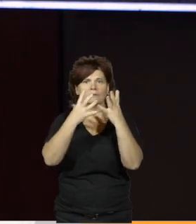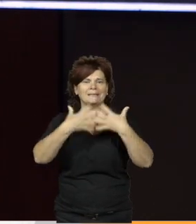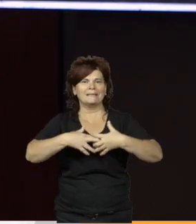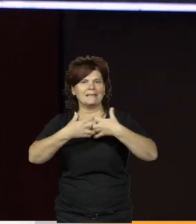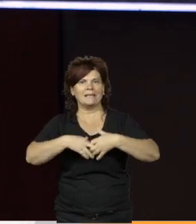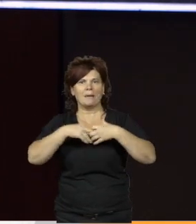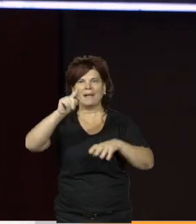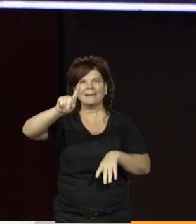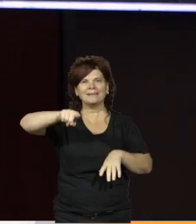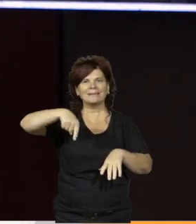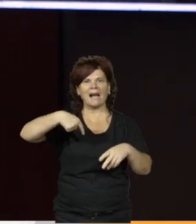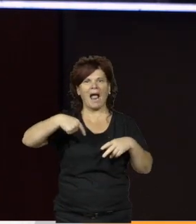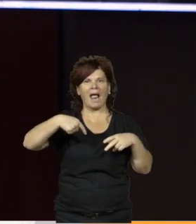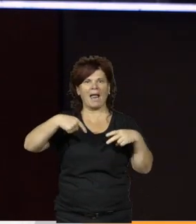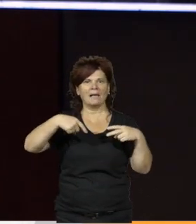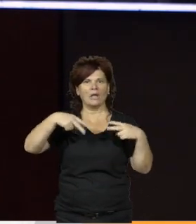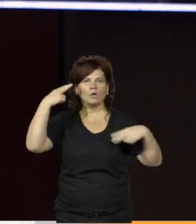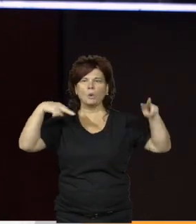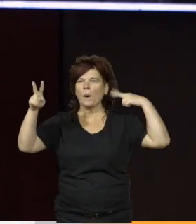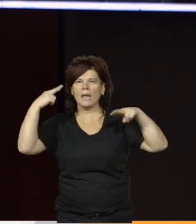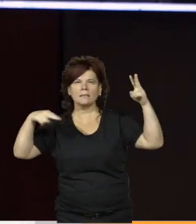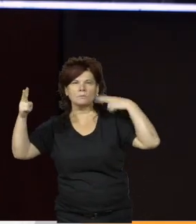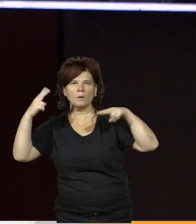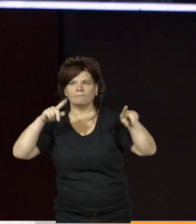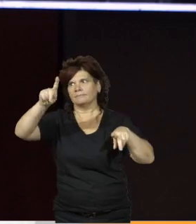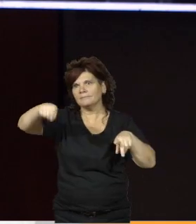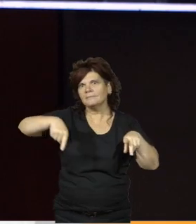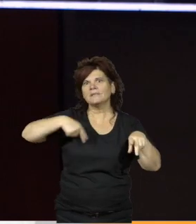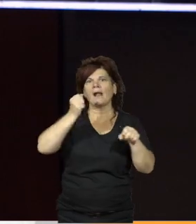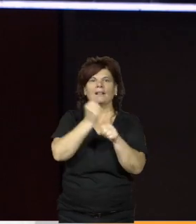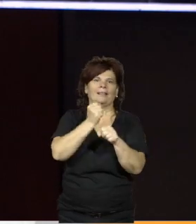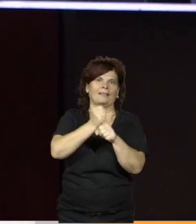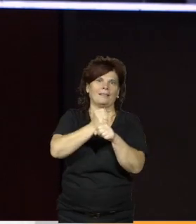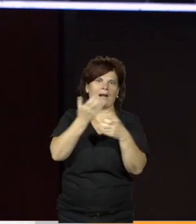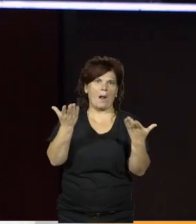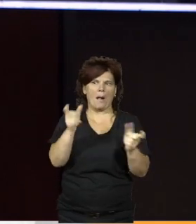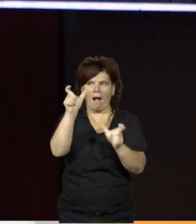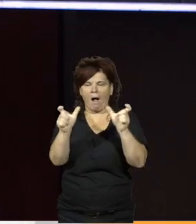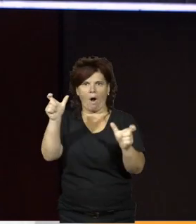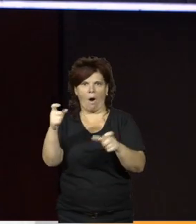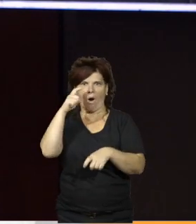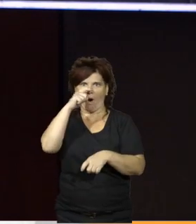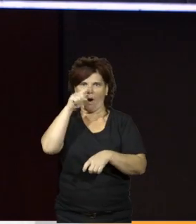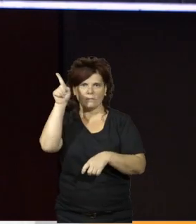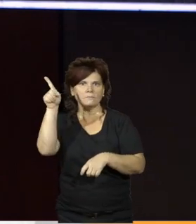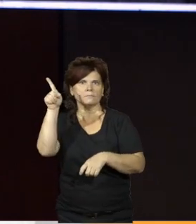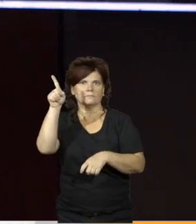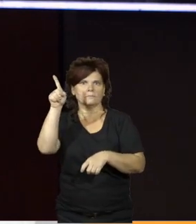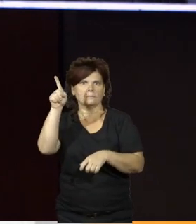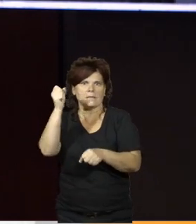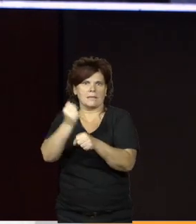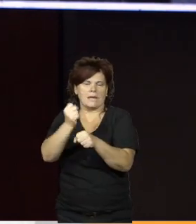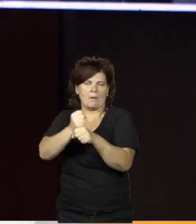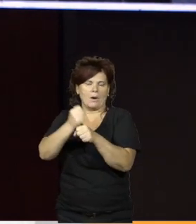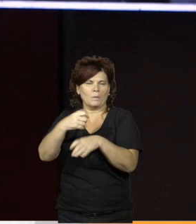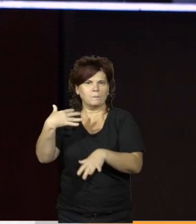turismo. Y ese turismo genera trabajo para los correntinos. Es mucho trabajo para los correntinos. O sea,